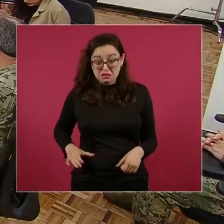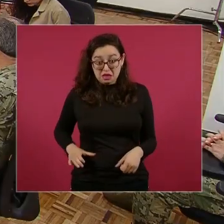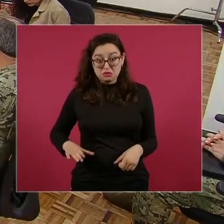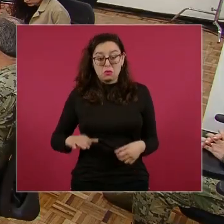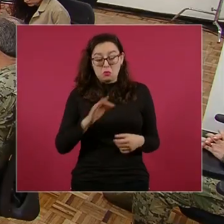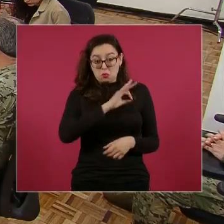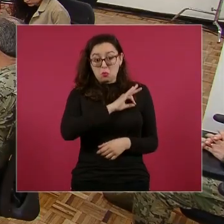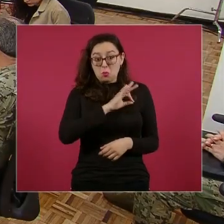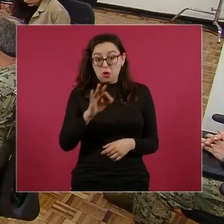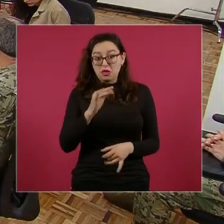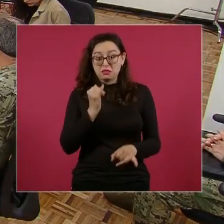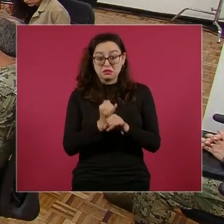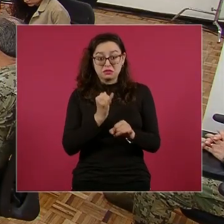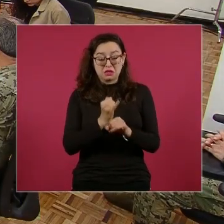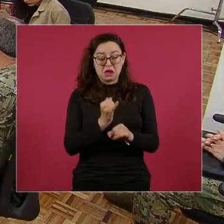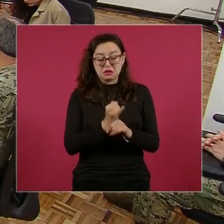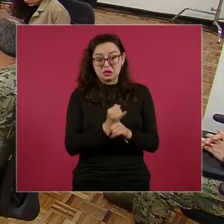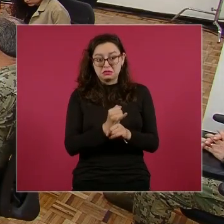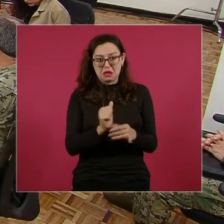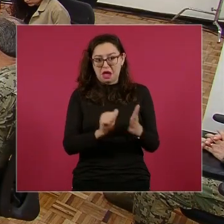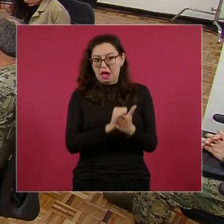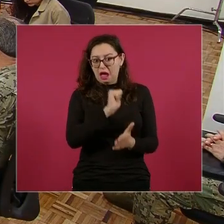a una página